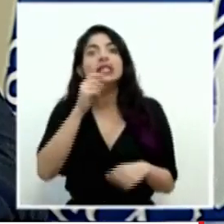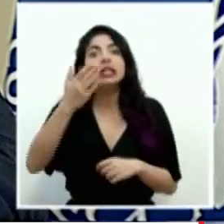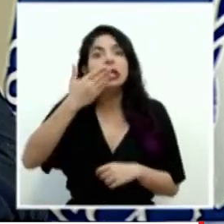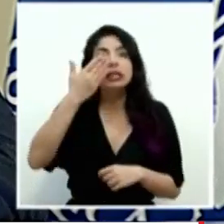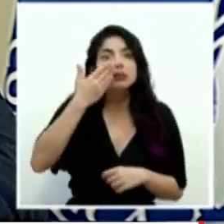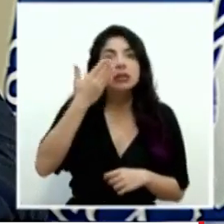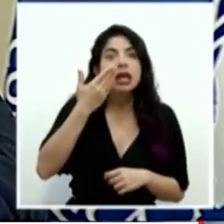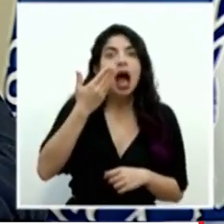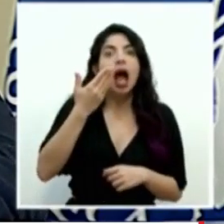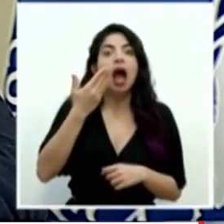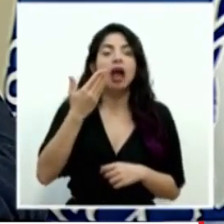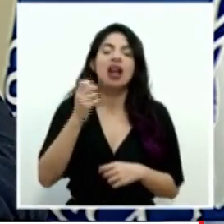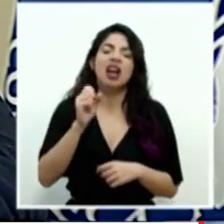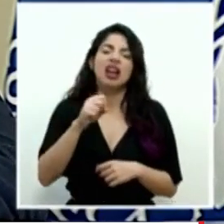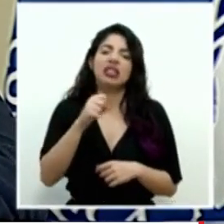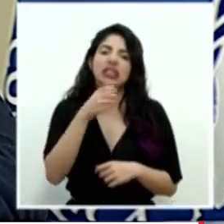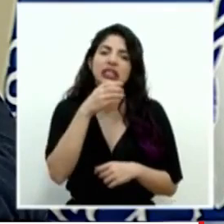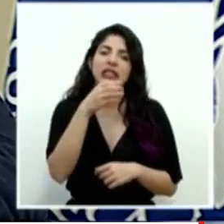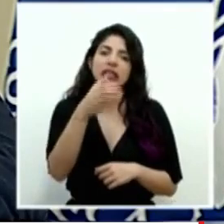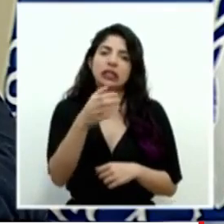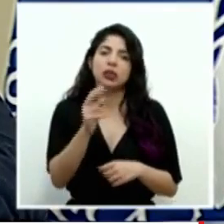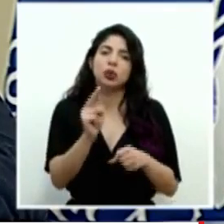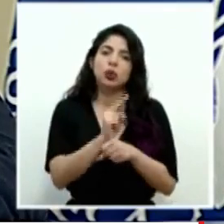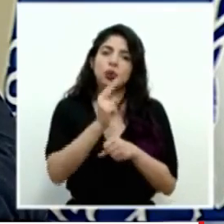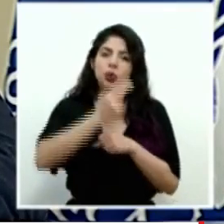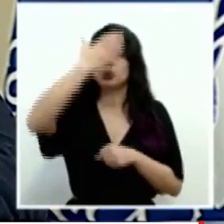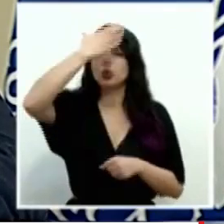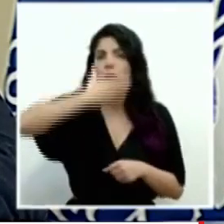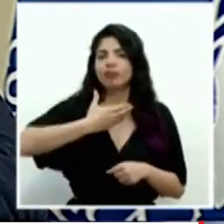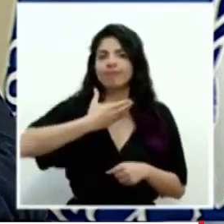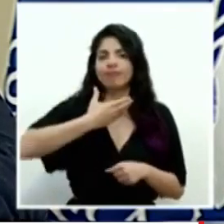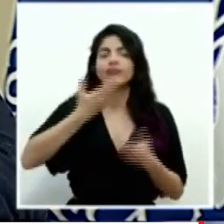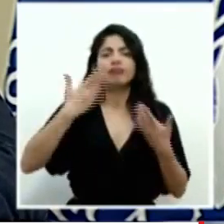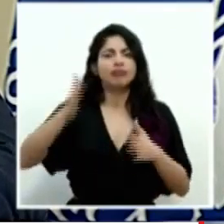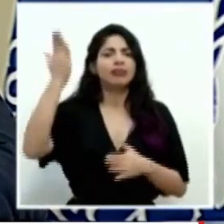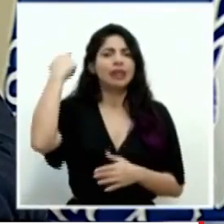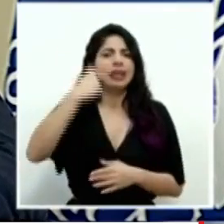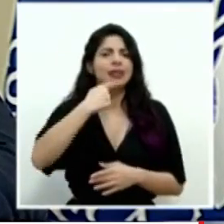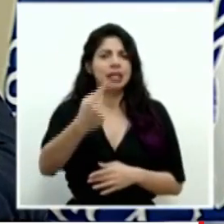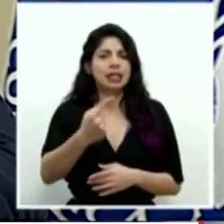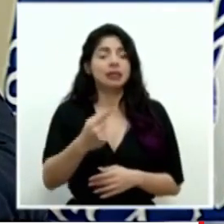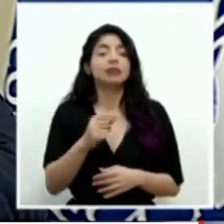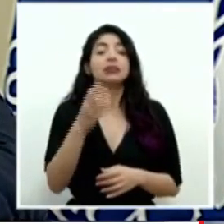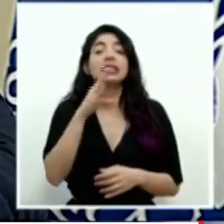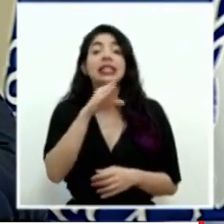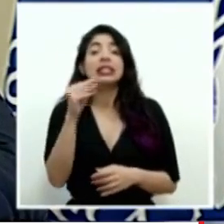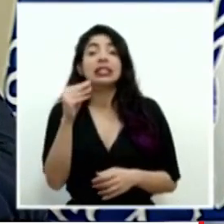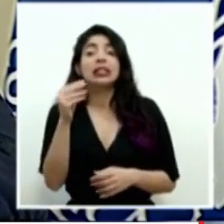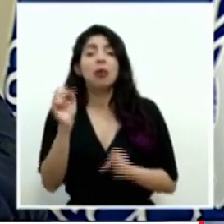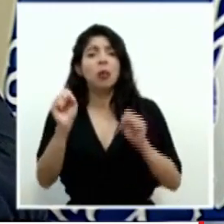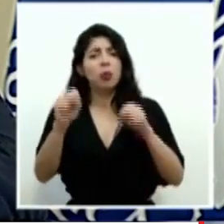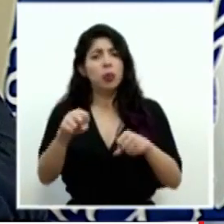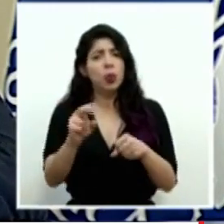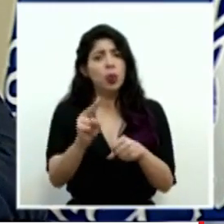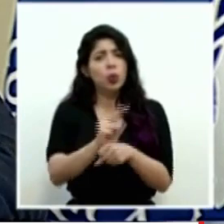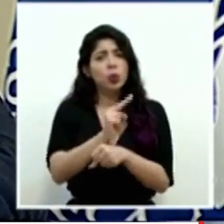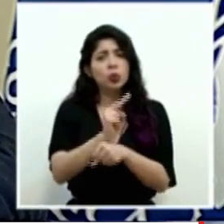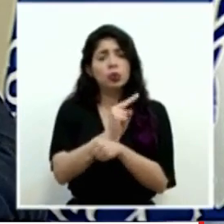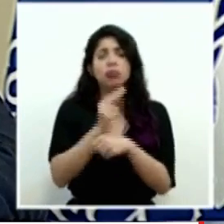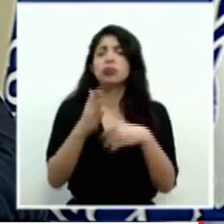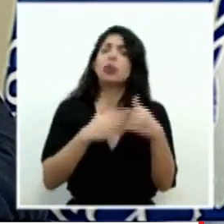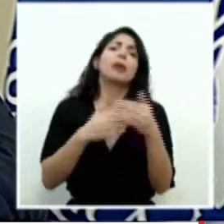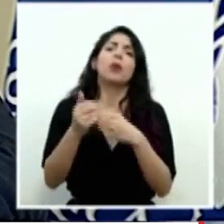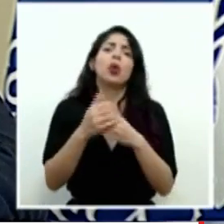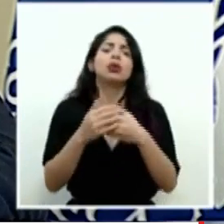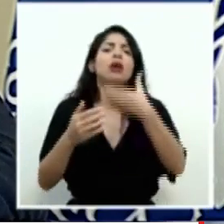respirar, pues sí es más recomendable eventualmente el uso de la careta. Ya lo hemos dicho, y con respecto a que se pueden usar